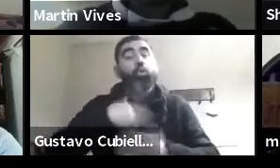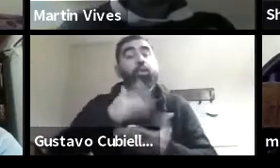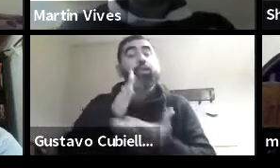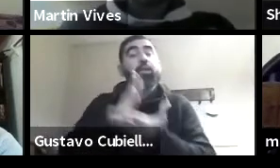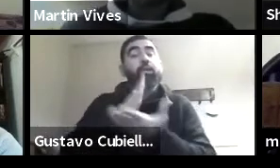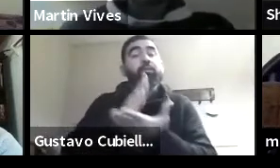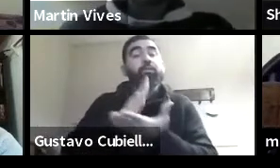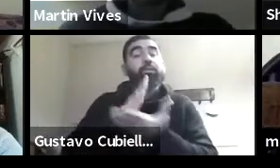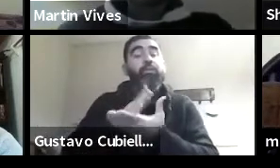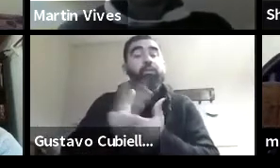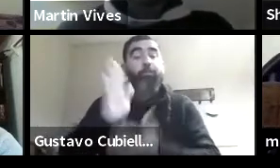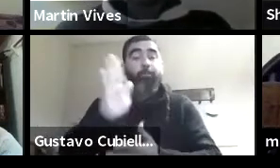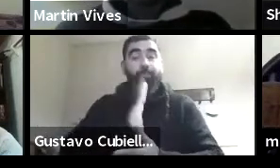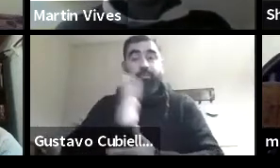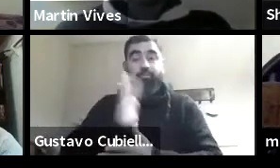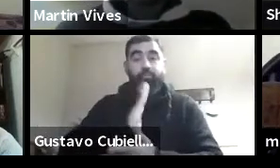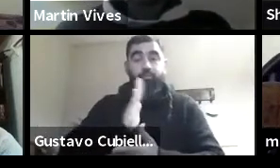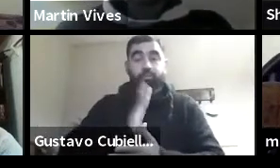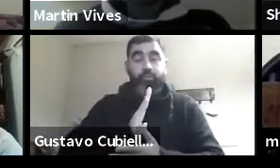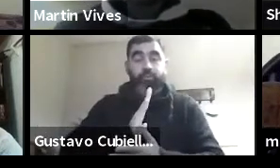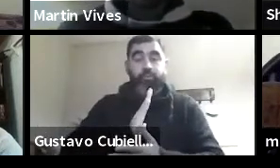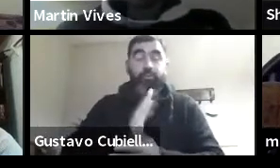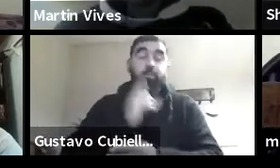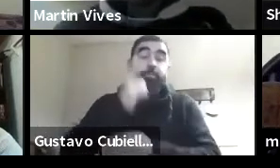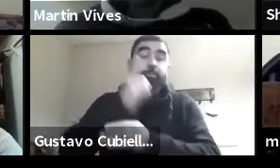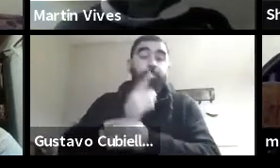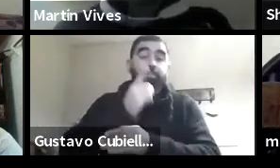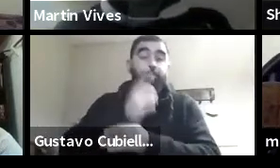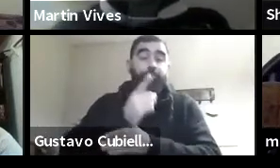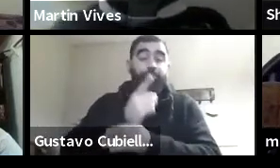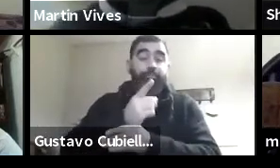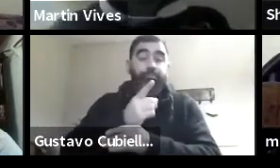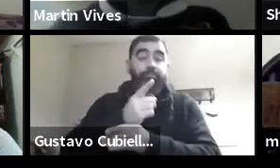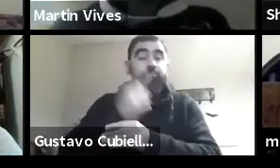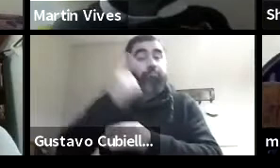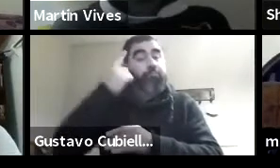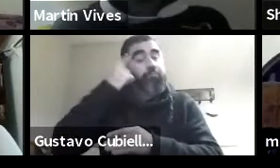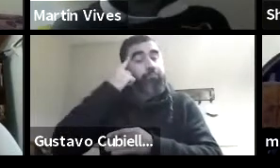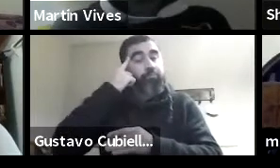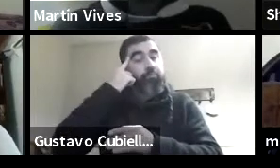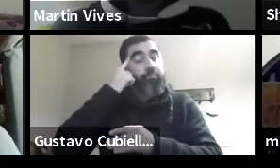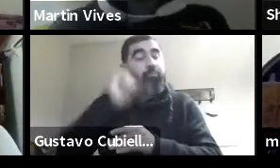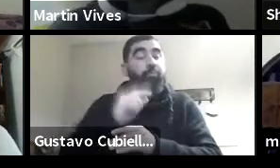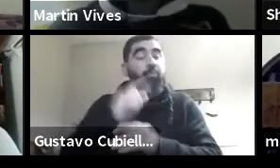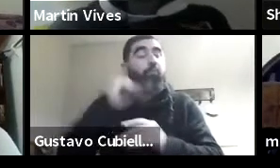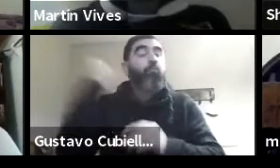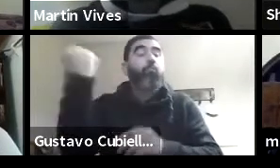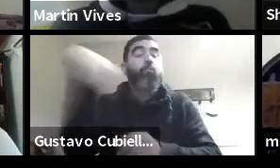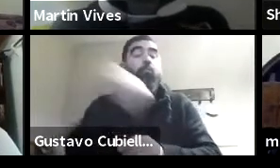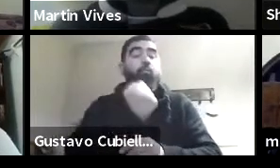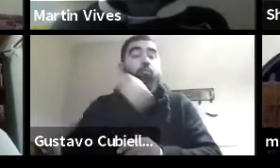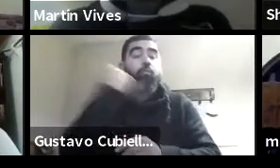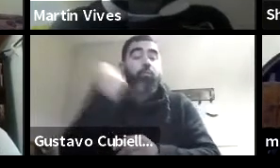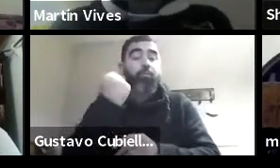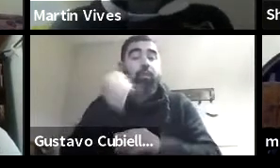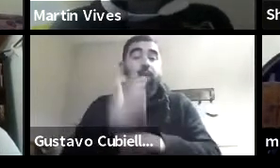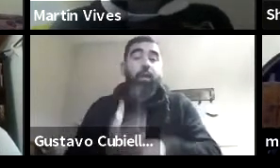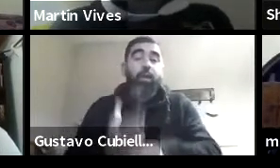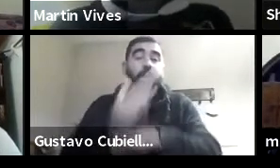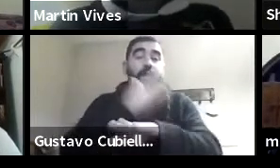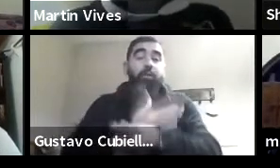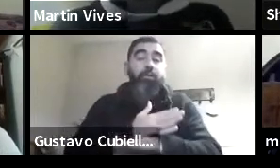personales. Y bueno, en primera instancia, considerar como requisitos fundamentales